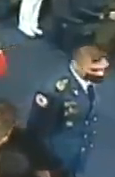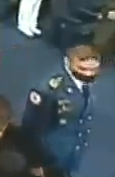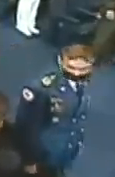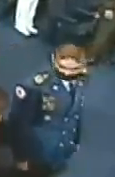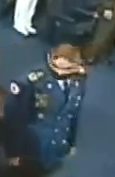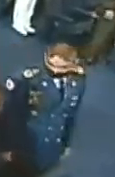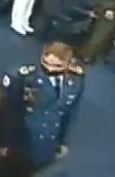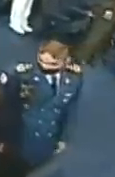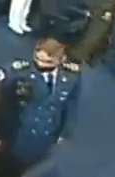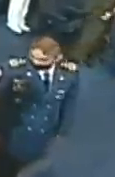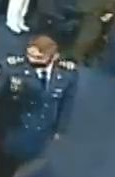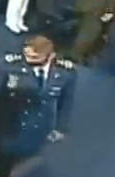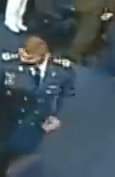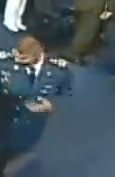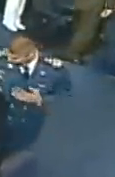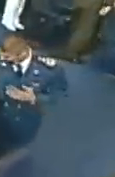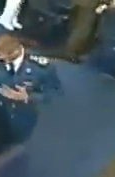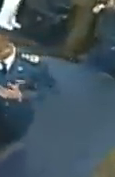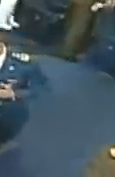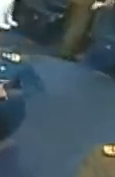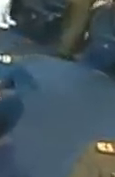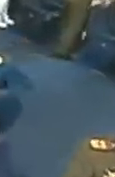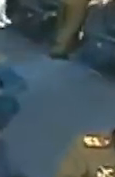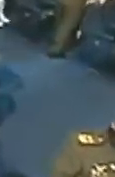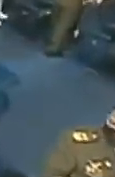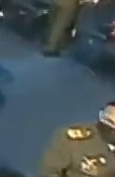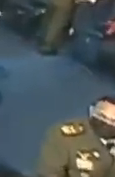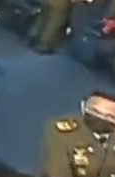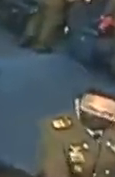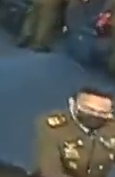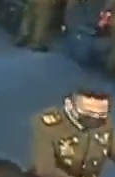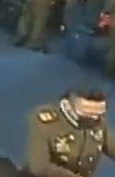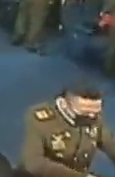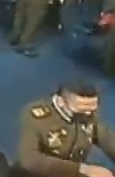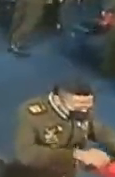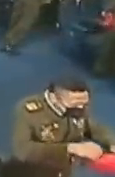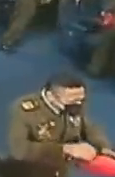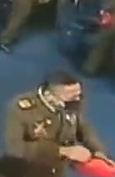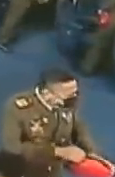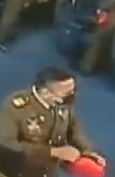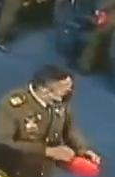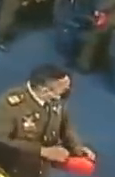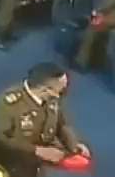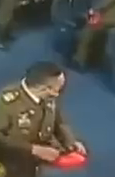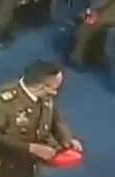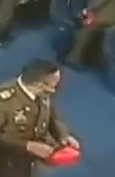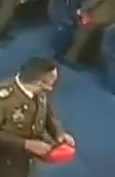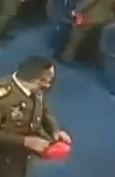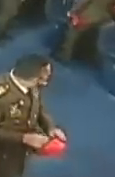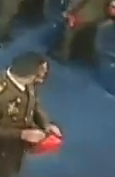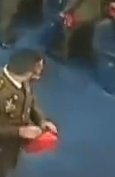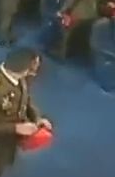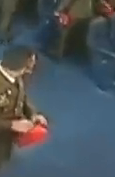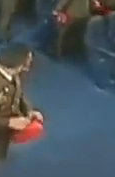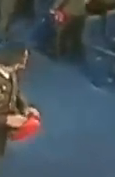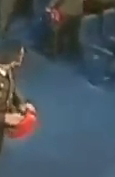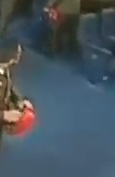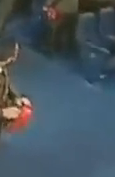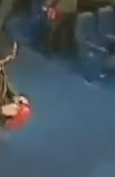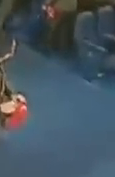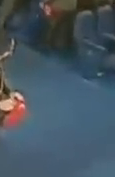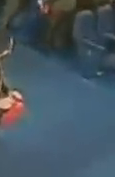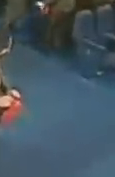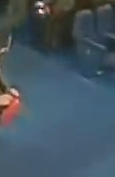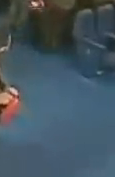jefe de la Fuerza Armada Nacional Bolivariana lo ha dicho, la Fuerza Armada Nacional Bolivariana es la columna vertebral de la fuerza moral de un pueblo libre. Es lo que podemos compartir